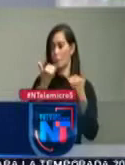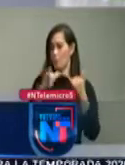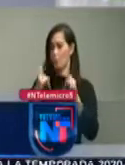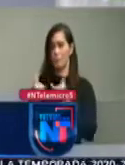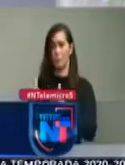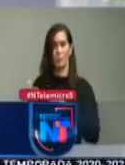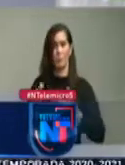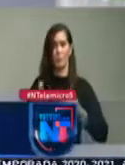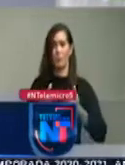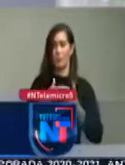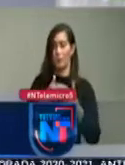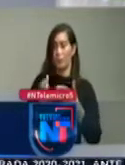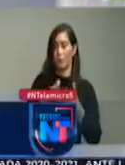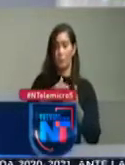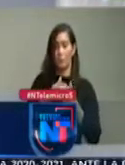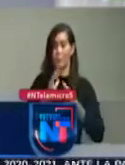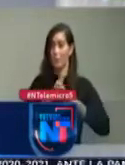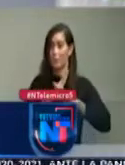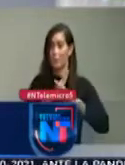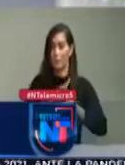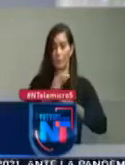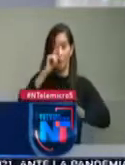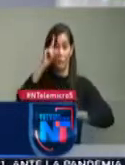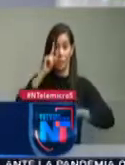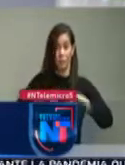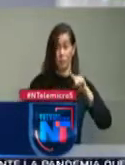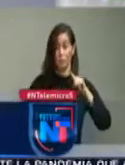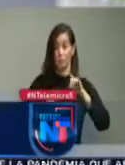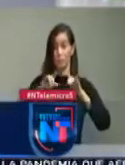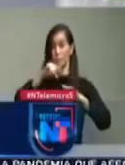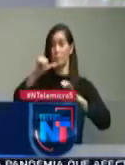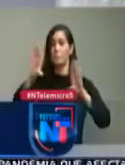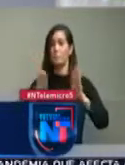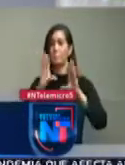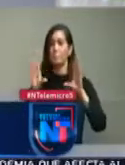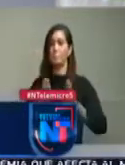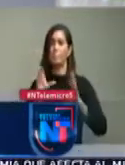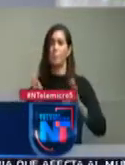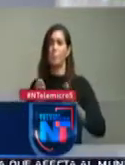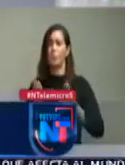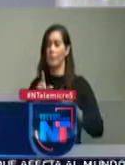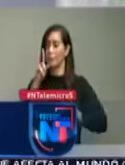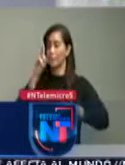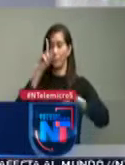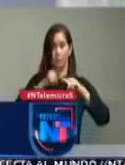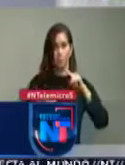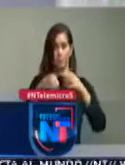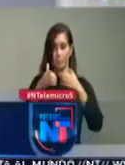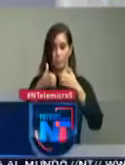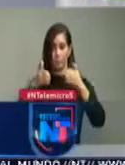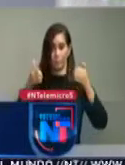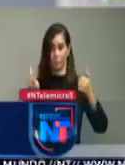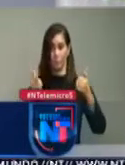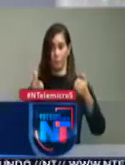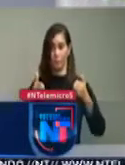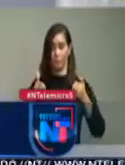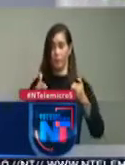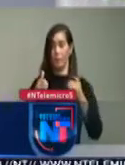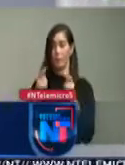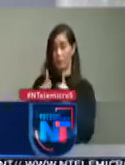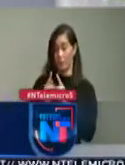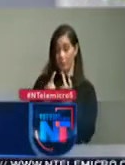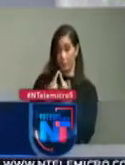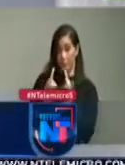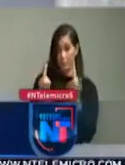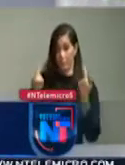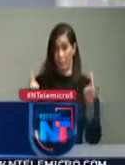cualquier categoría o actividades sociales de cualquier género. El distanciamiento